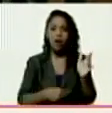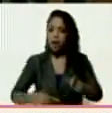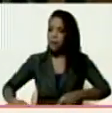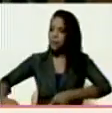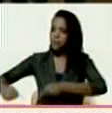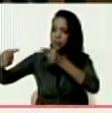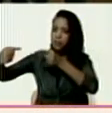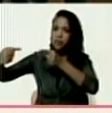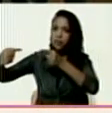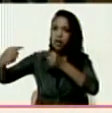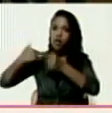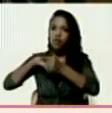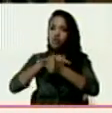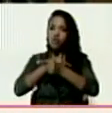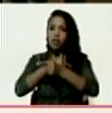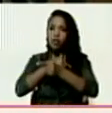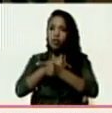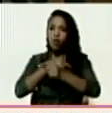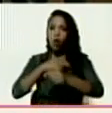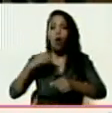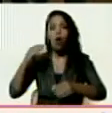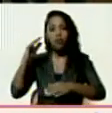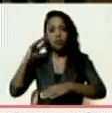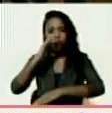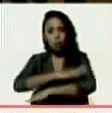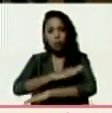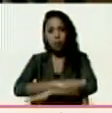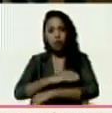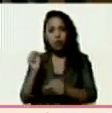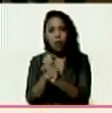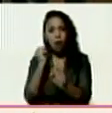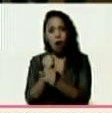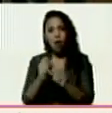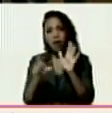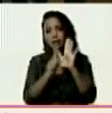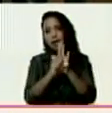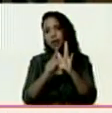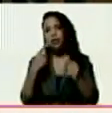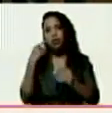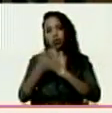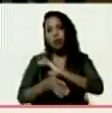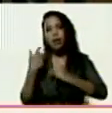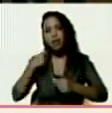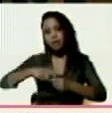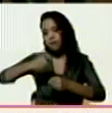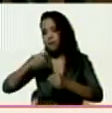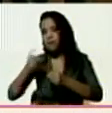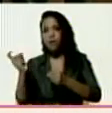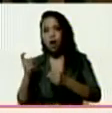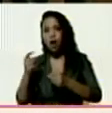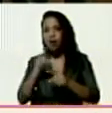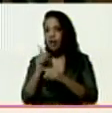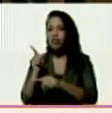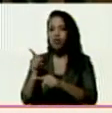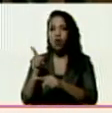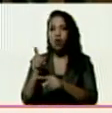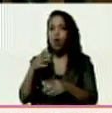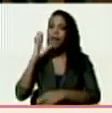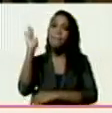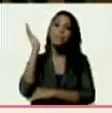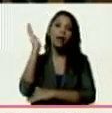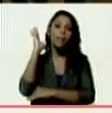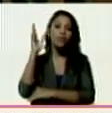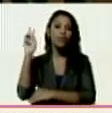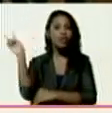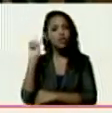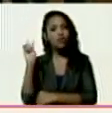confrontación de nuestro accionar legislativo y de nuestro accionar político. Y despolarizar lo que es el Parlamento